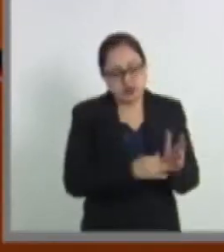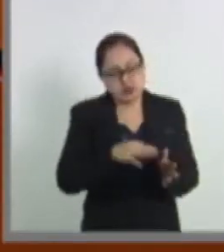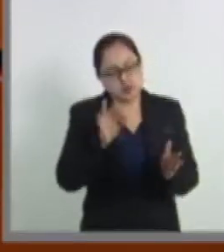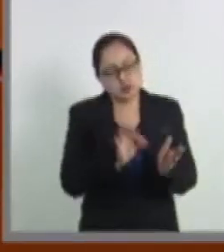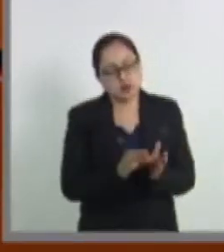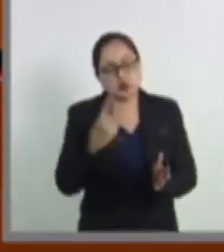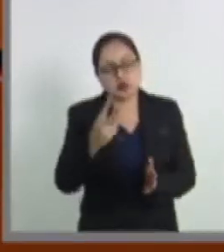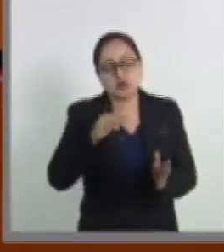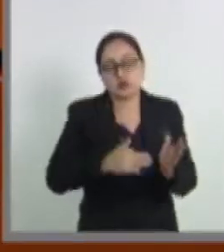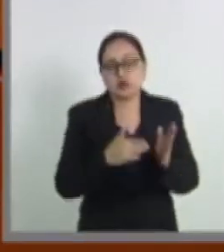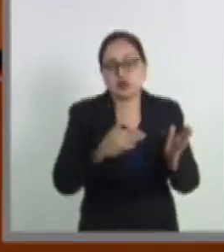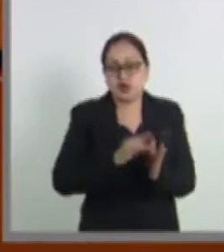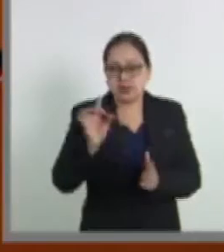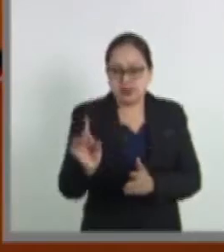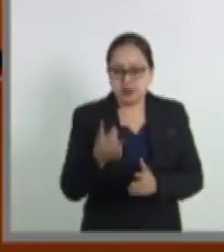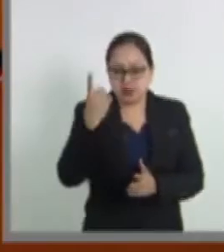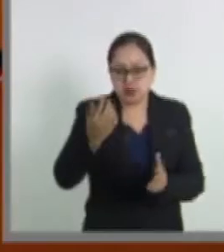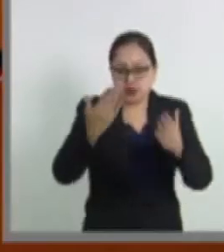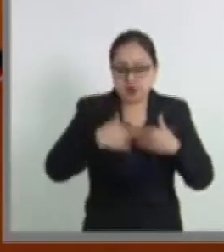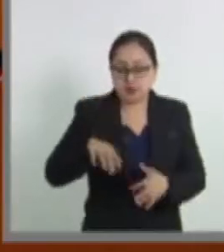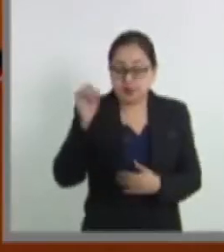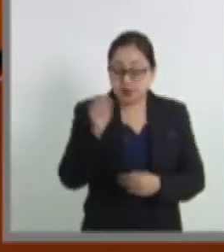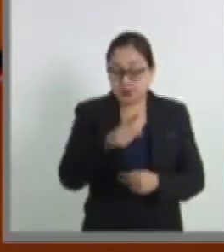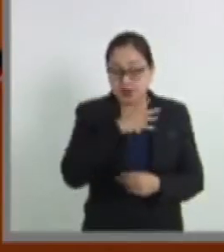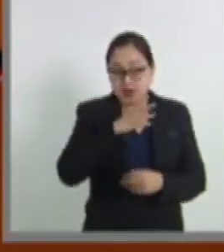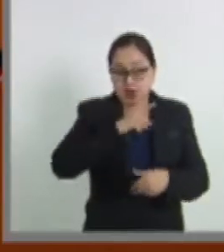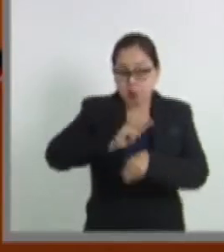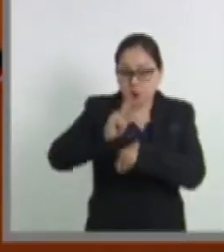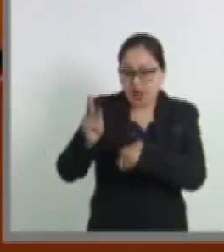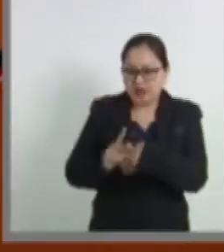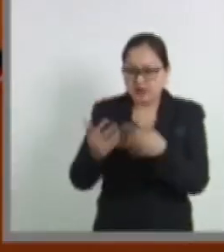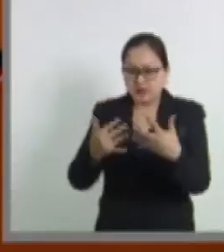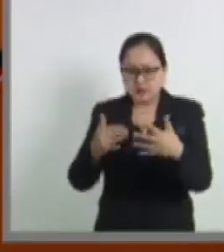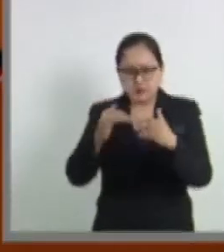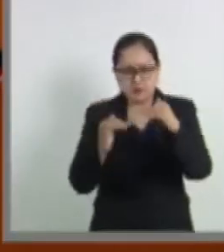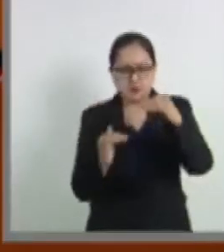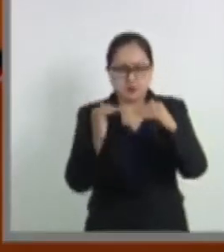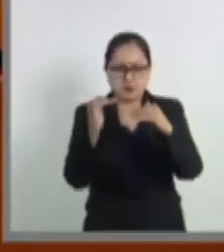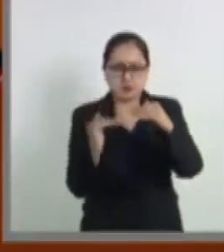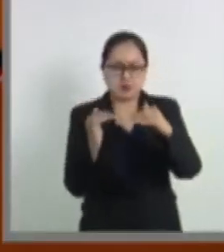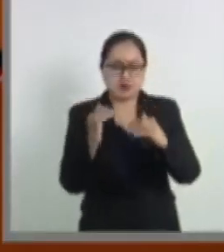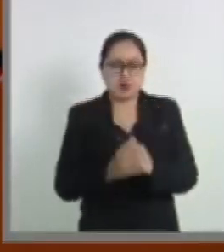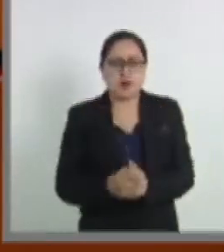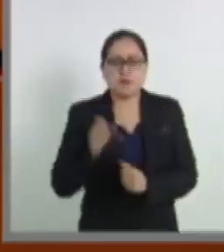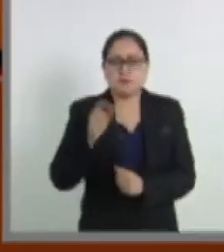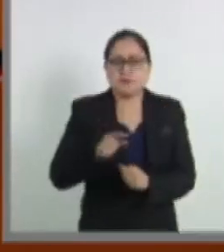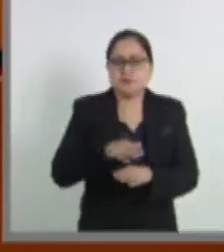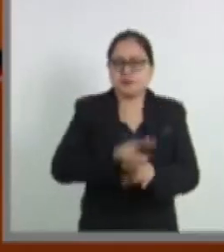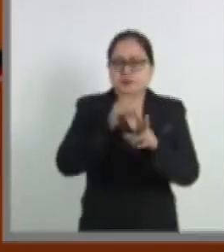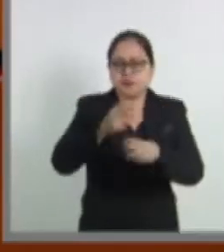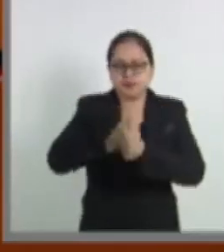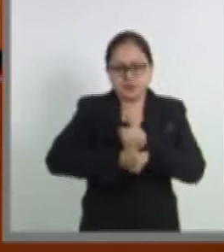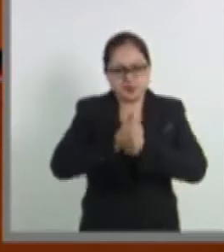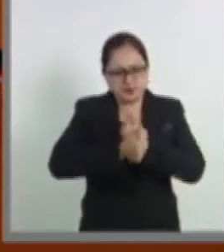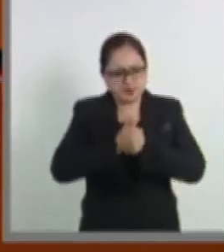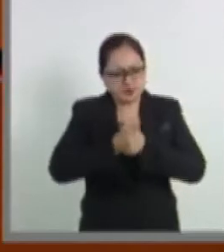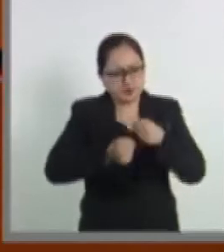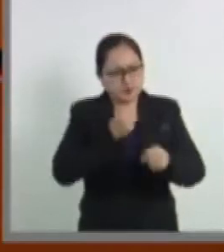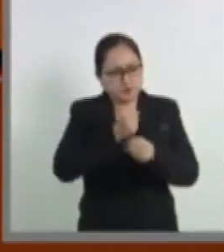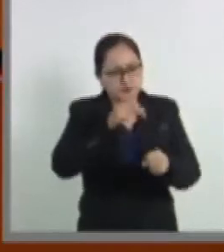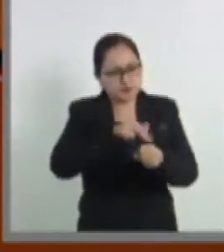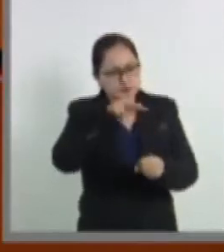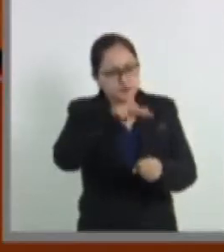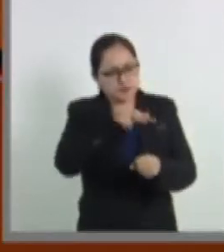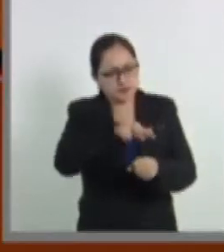14.2 millones de dólares y se coloca como un país de renta media alta. Según el Índice de Competitividad Doing Business 2018 del